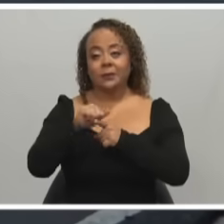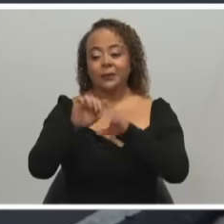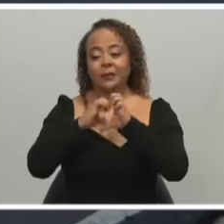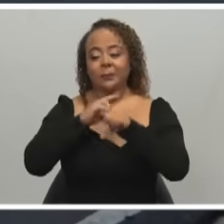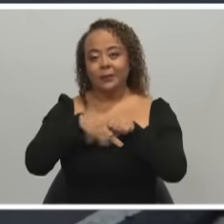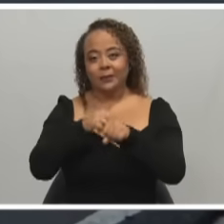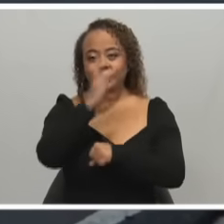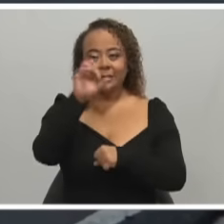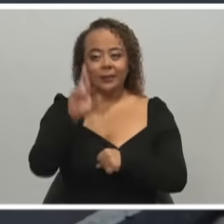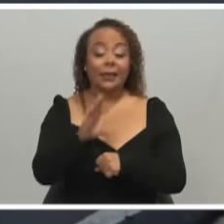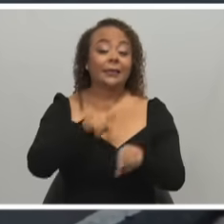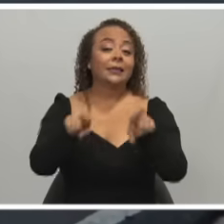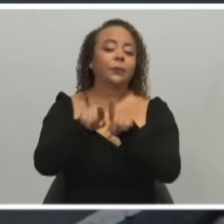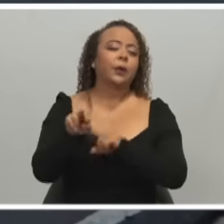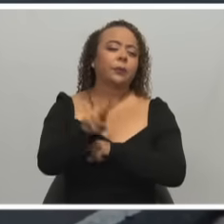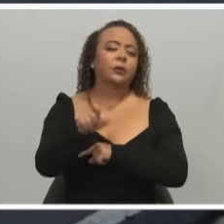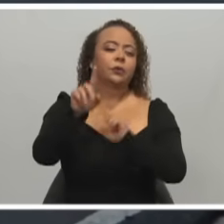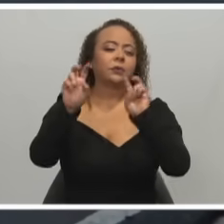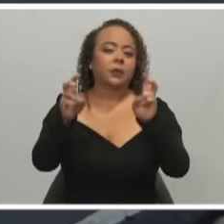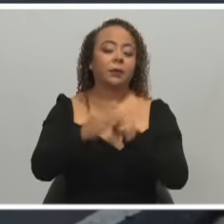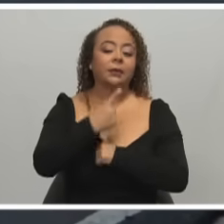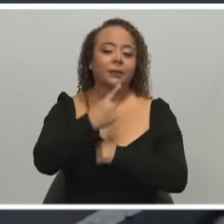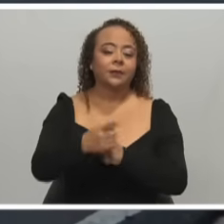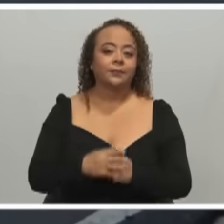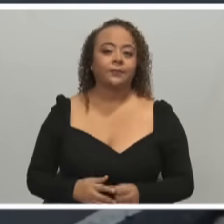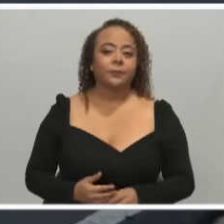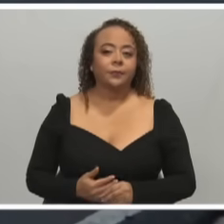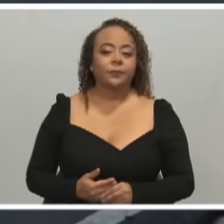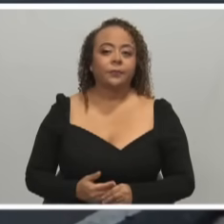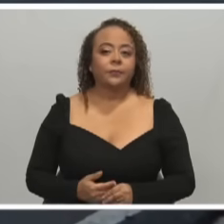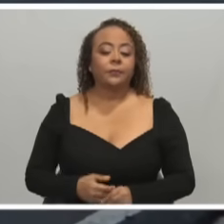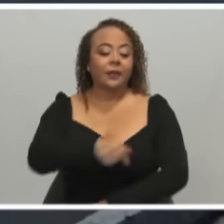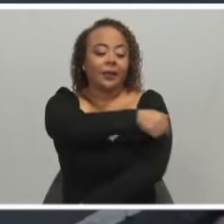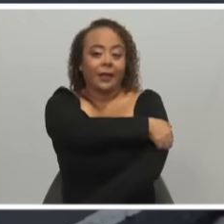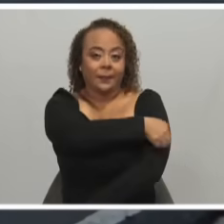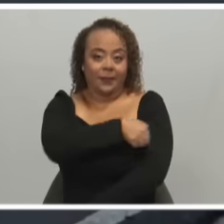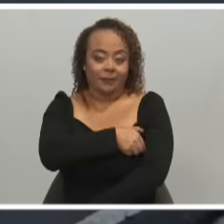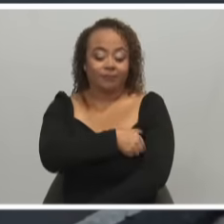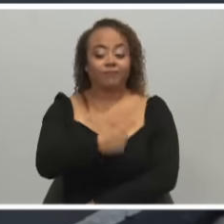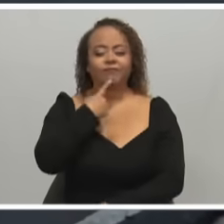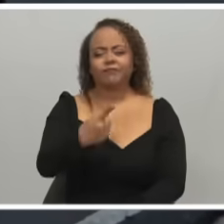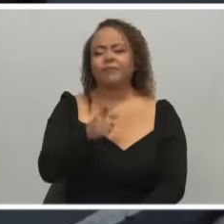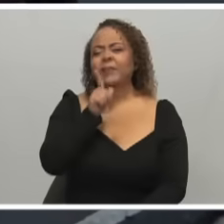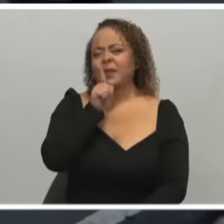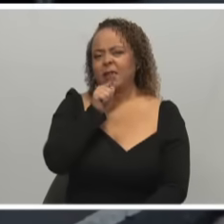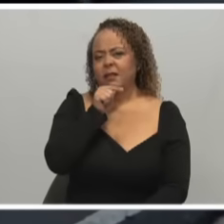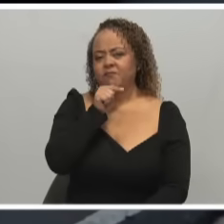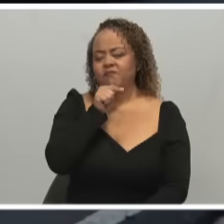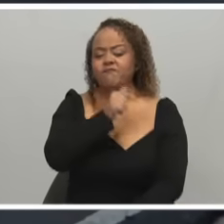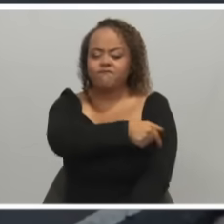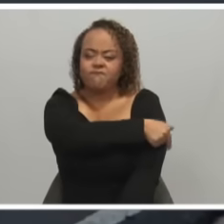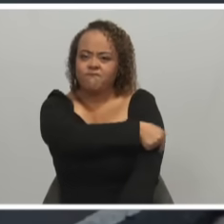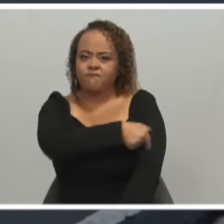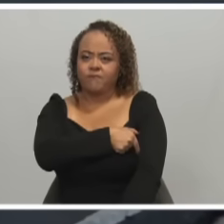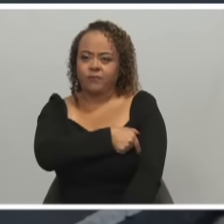Costa Rica y también compañeros un tema que que mencionaban sobre la capitanía se le menciona de quién iba a aportar ese